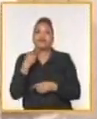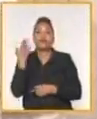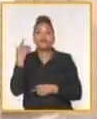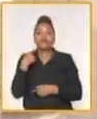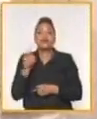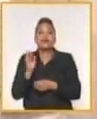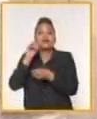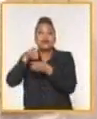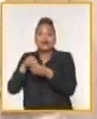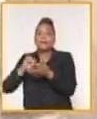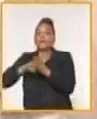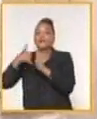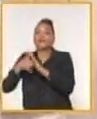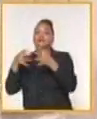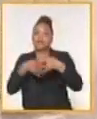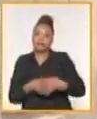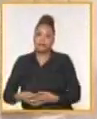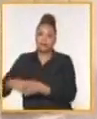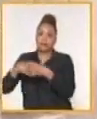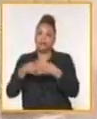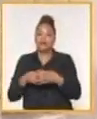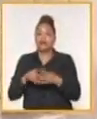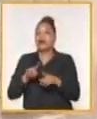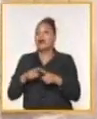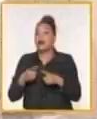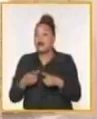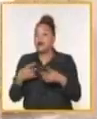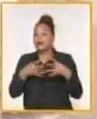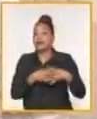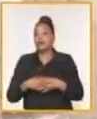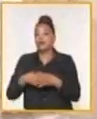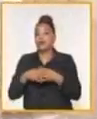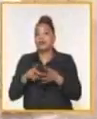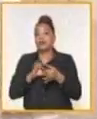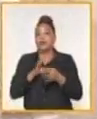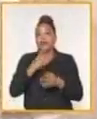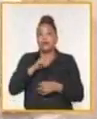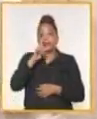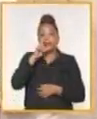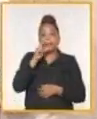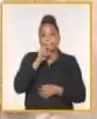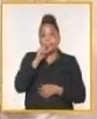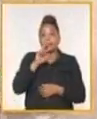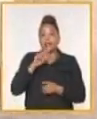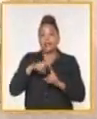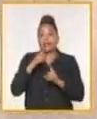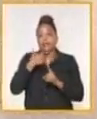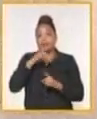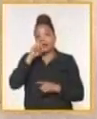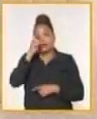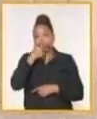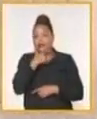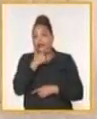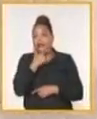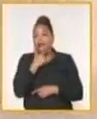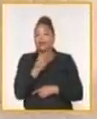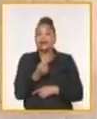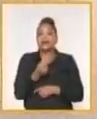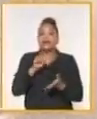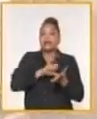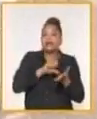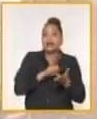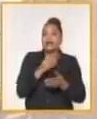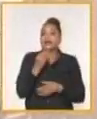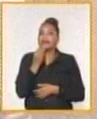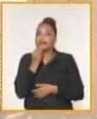su proyecto, porque las alianzas que tenía Estados Unidos y Gran Bretaña en esa área, sobre todo eran Irán e Israel. Pero Irán se fue.